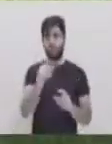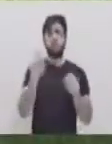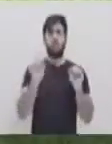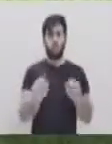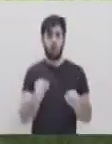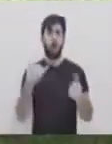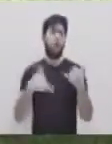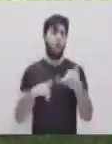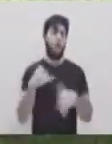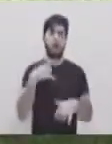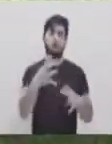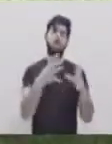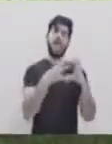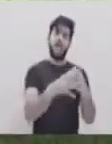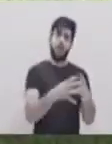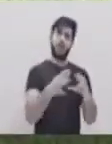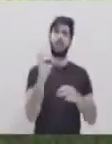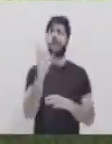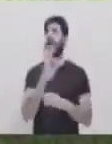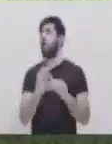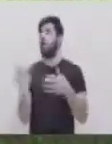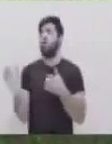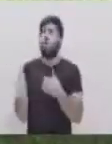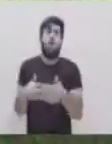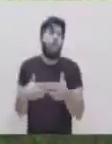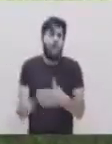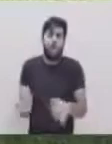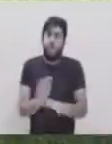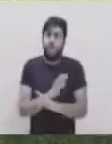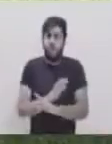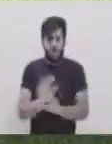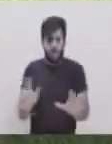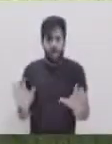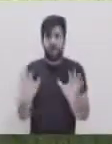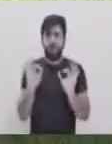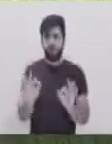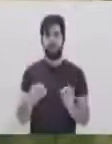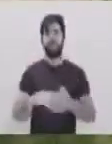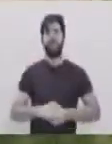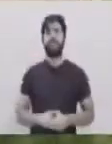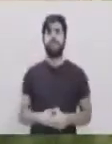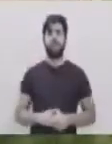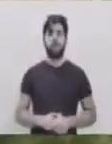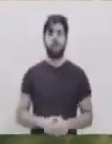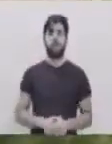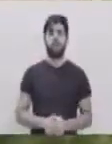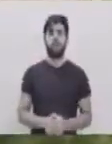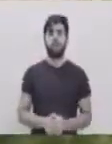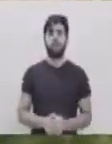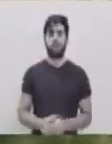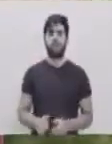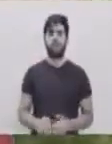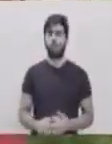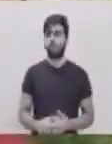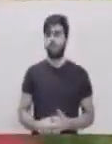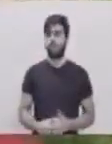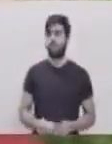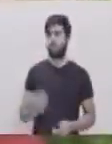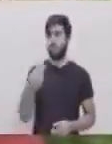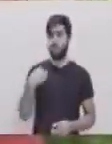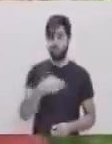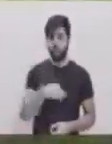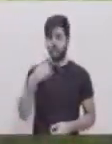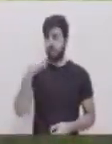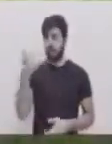Puedes utilizar pelotas y si no tienes, puedes usar las de prensa que hemos utilizado en otras clases. Muy bien, vamos a hacer una lluvia con